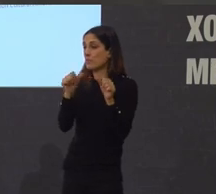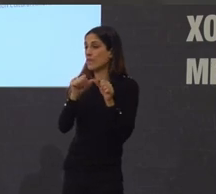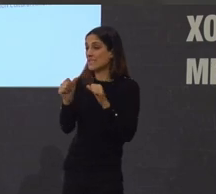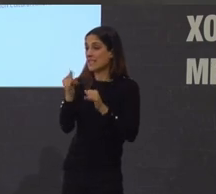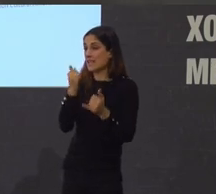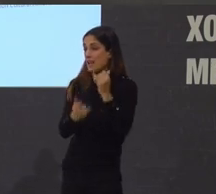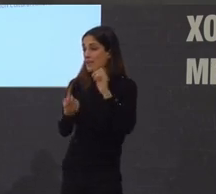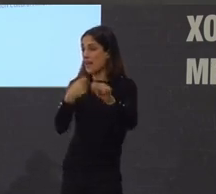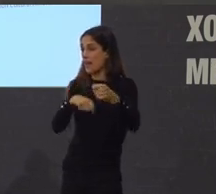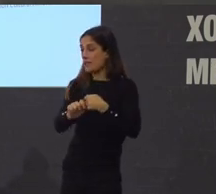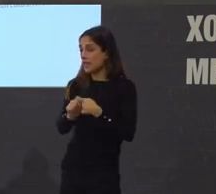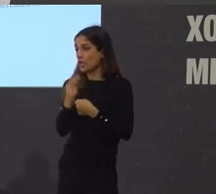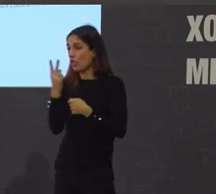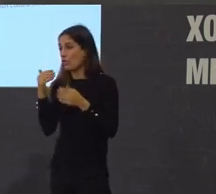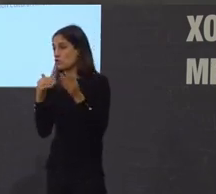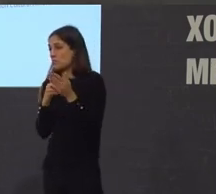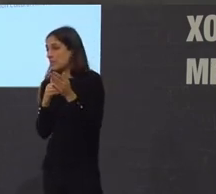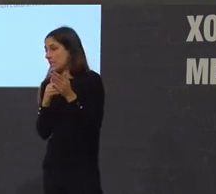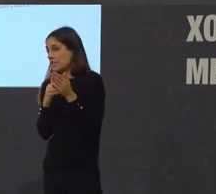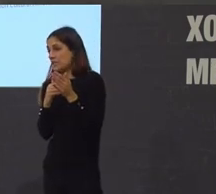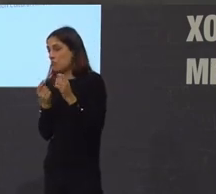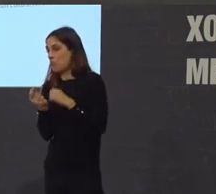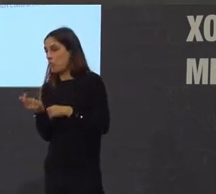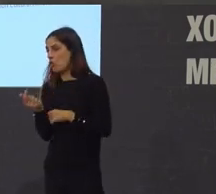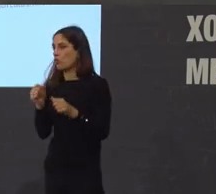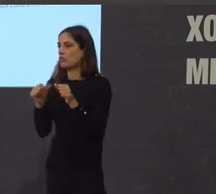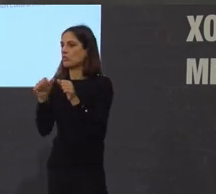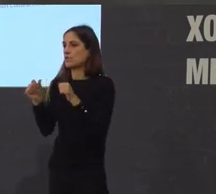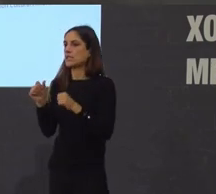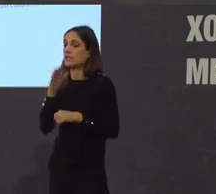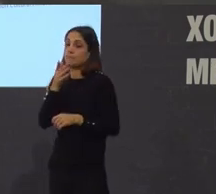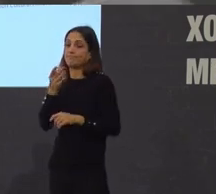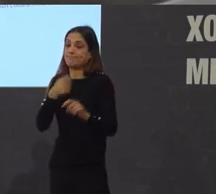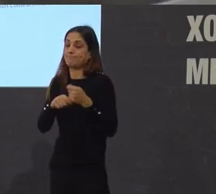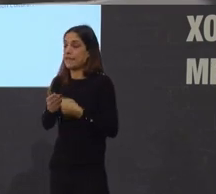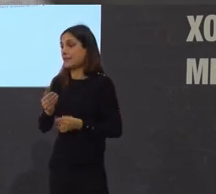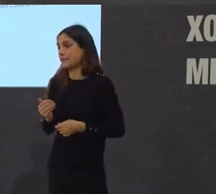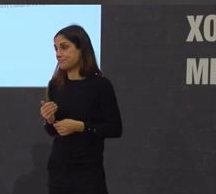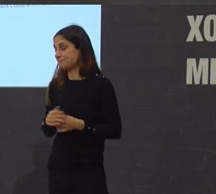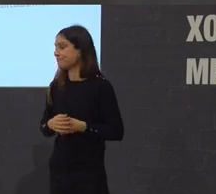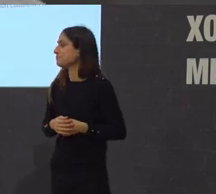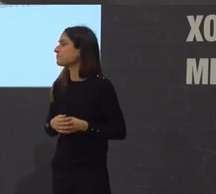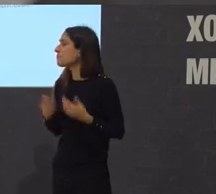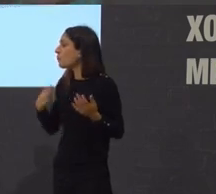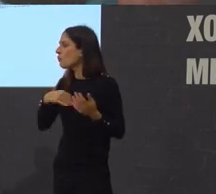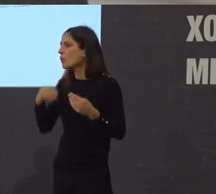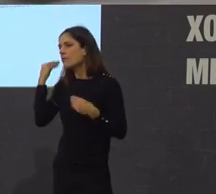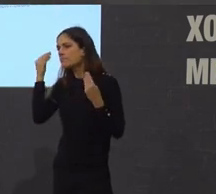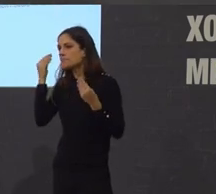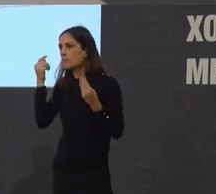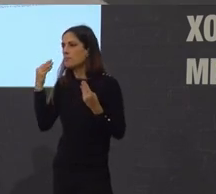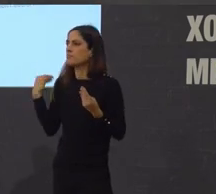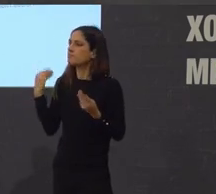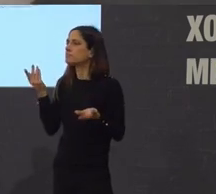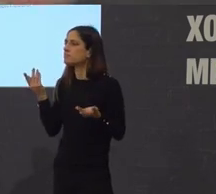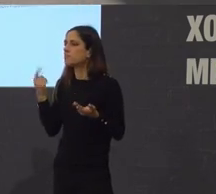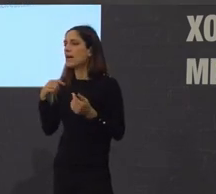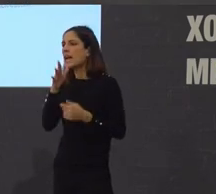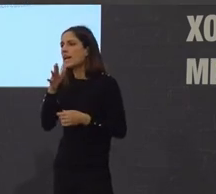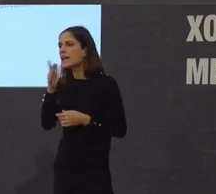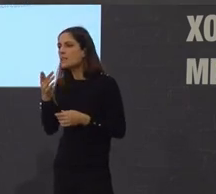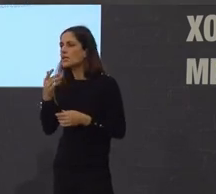venderlo por dos mil y pico que eran a que le pedían claro pueden preguntarse y qué pasaba con todas estas cosas que se